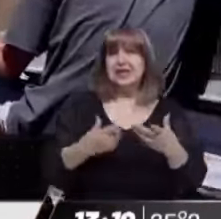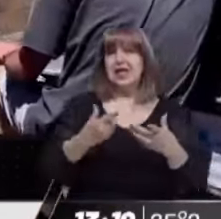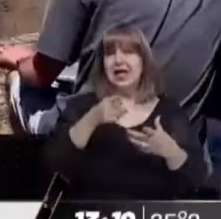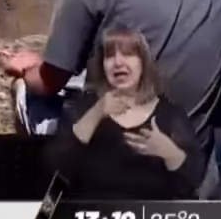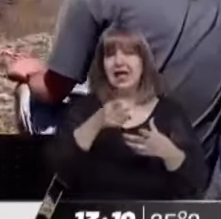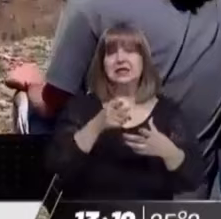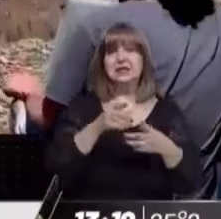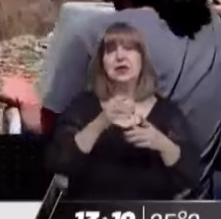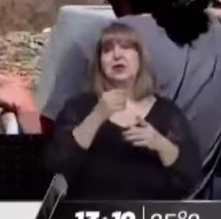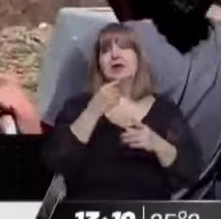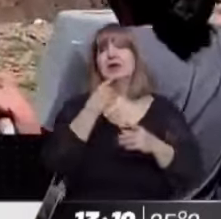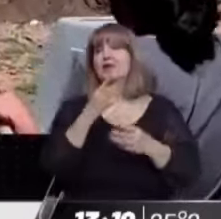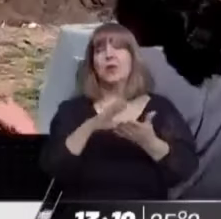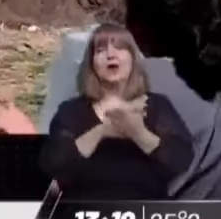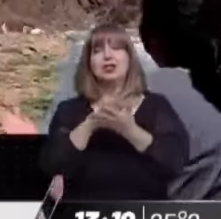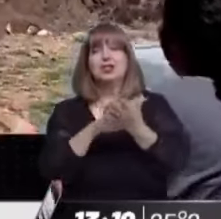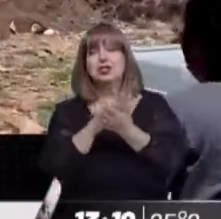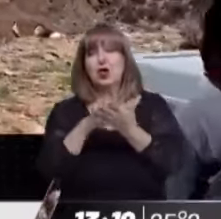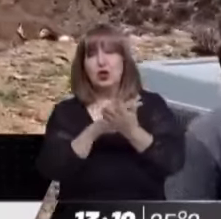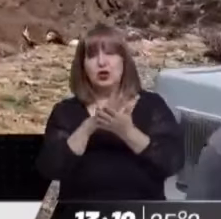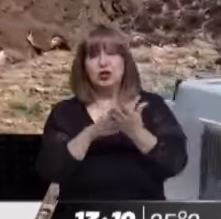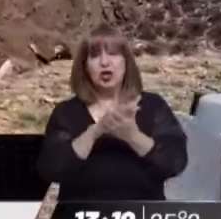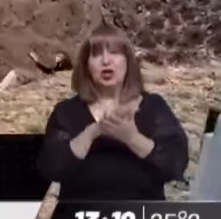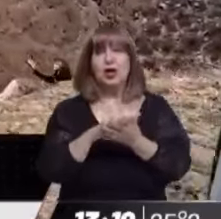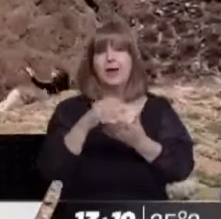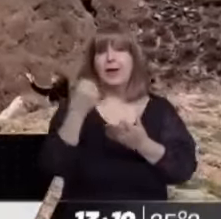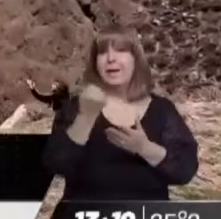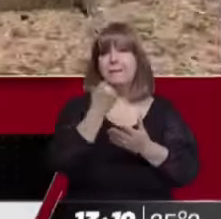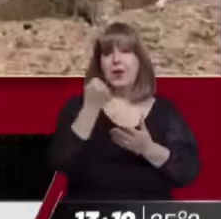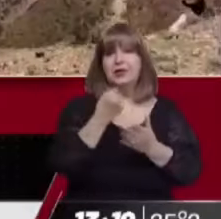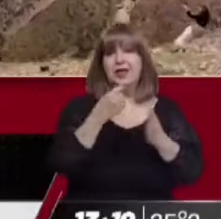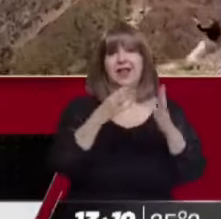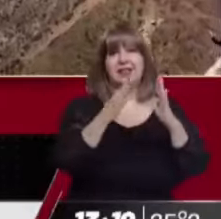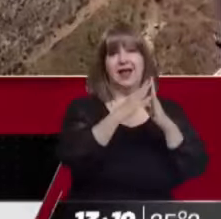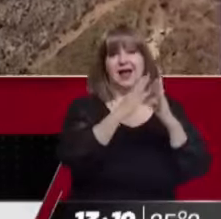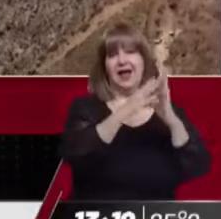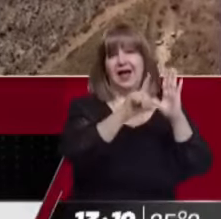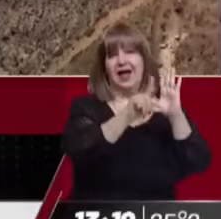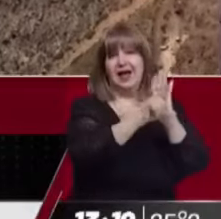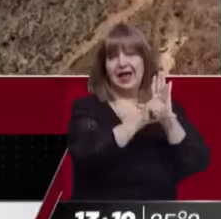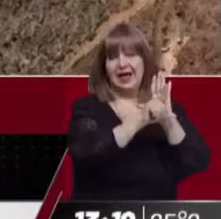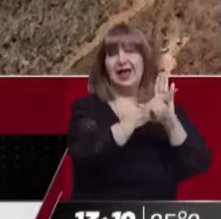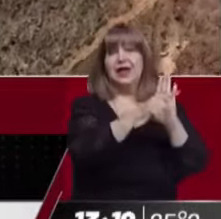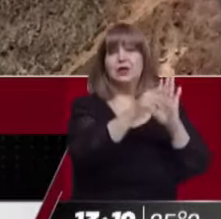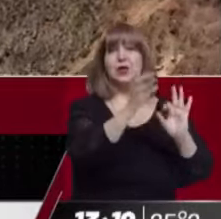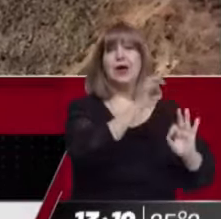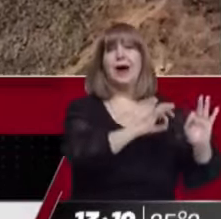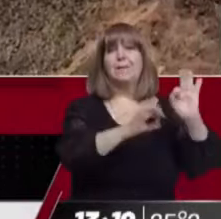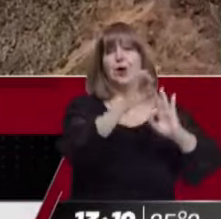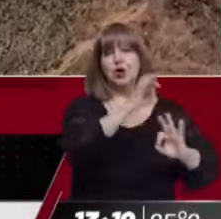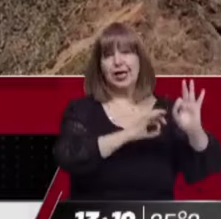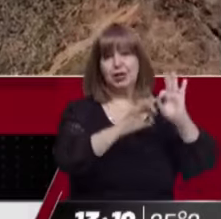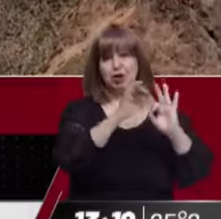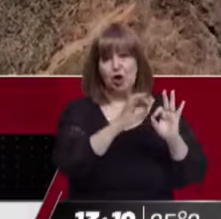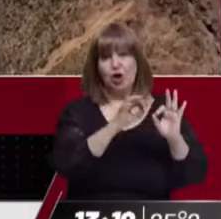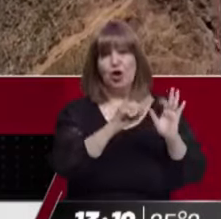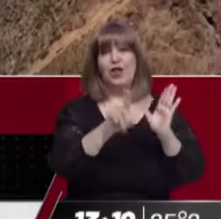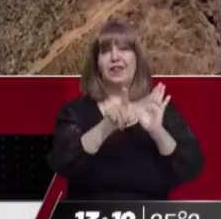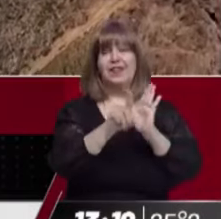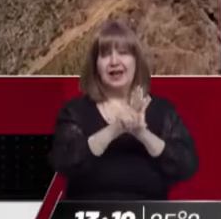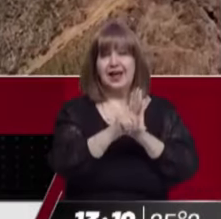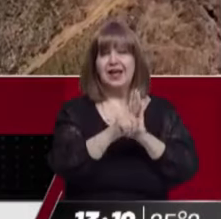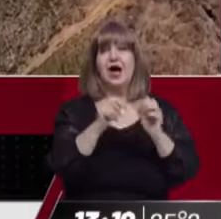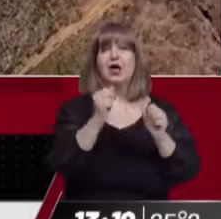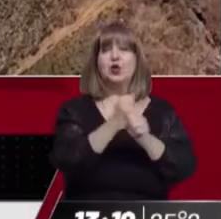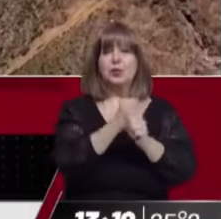Eso le da trazabilidad al agrotóxico. Entonces sabemos lo que pasa, desde que sale hasta que llega a las últimas manos que lo compran. Es fundamental, por favor, que se